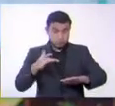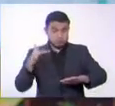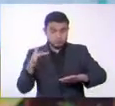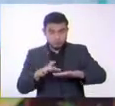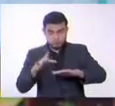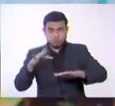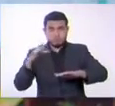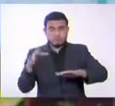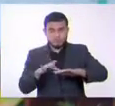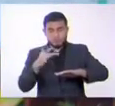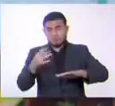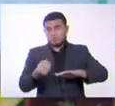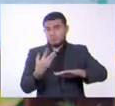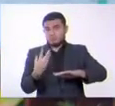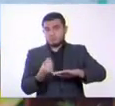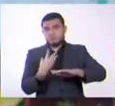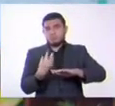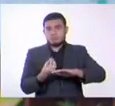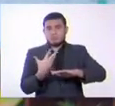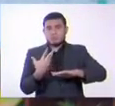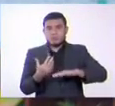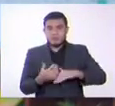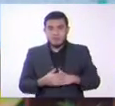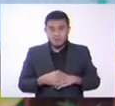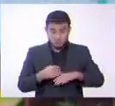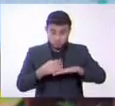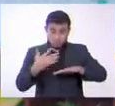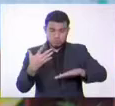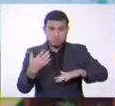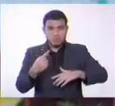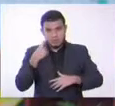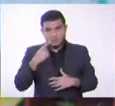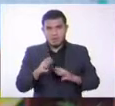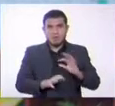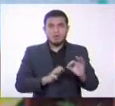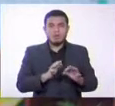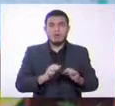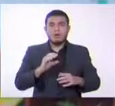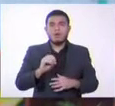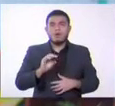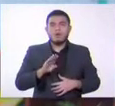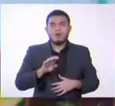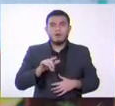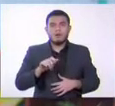Ahora vean cómo se comportan los átomos en el enlace covalente.